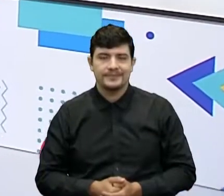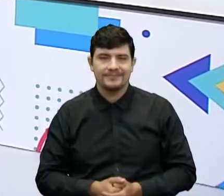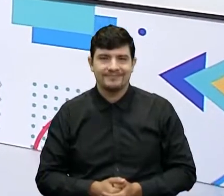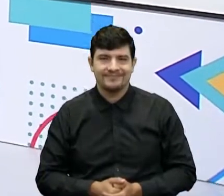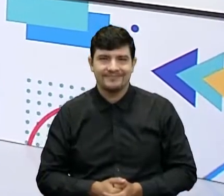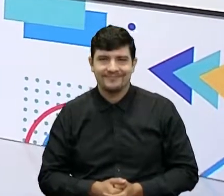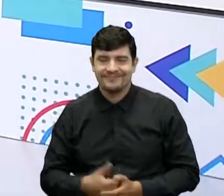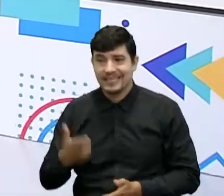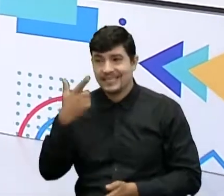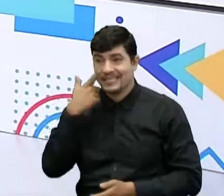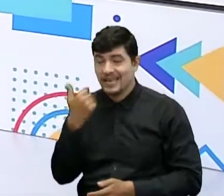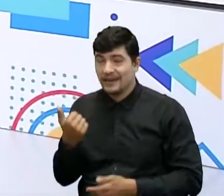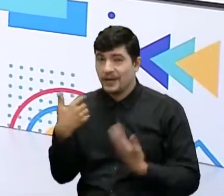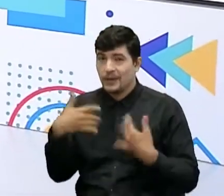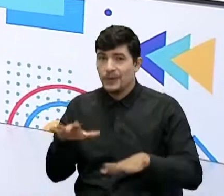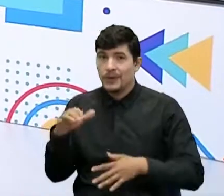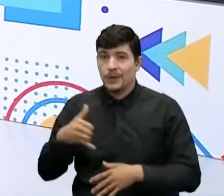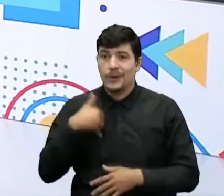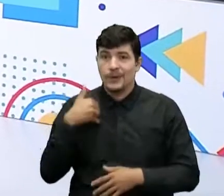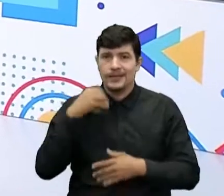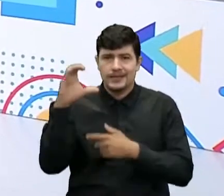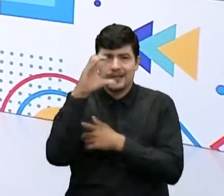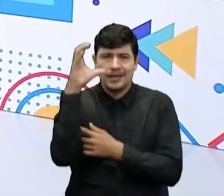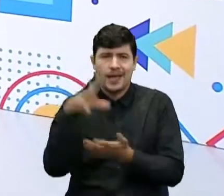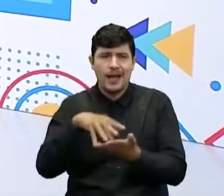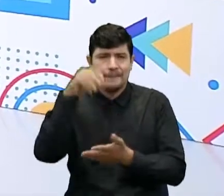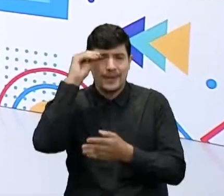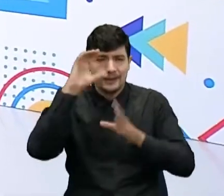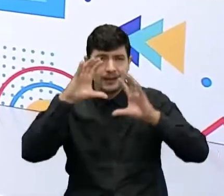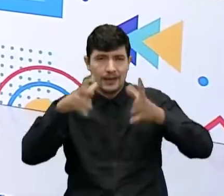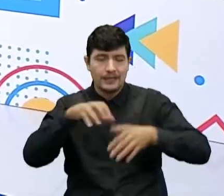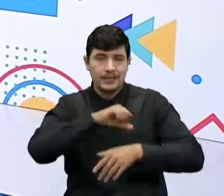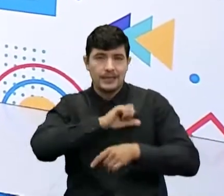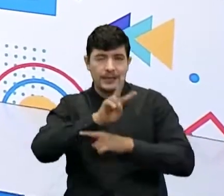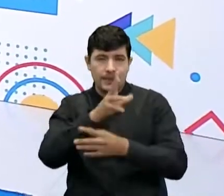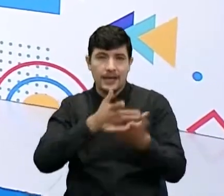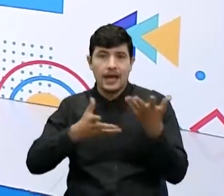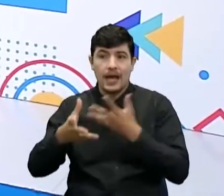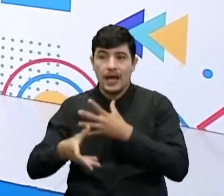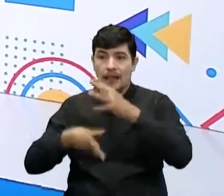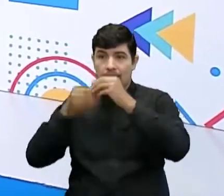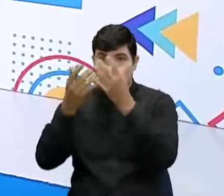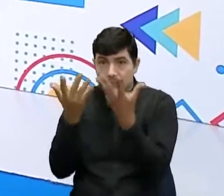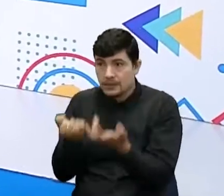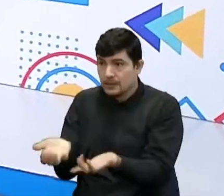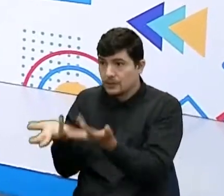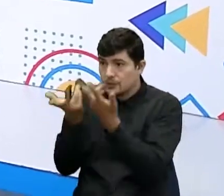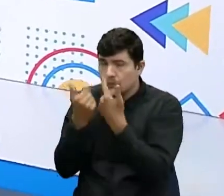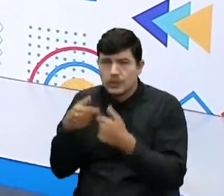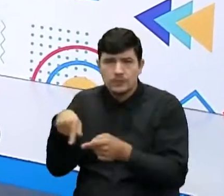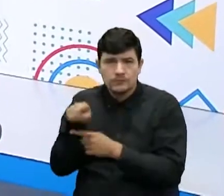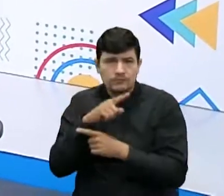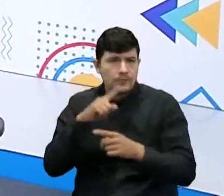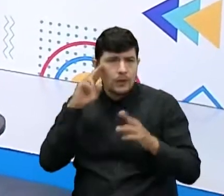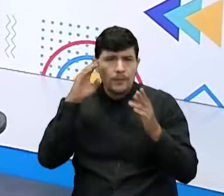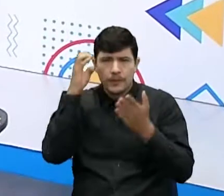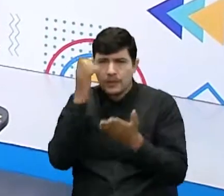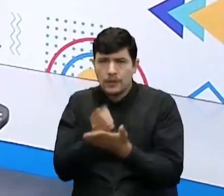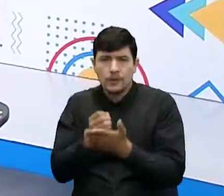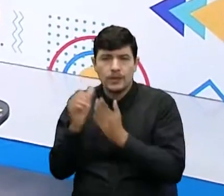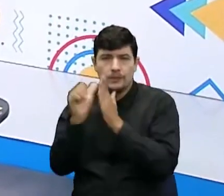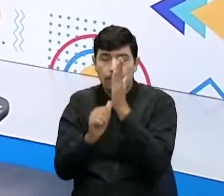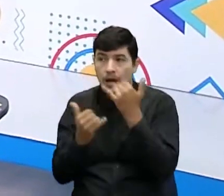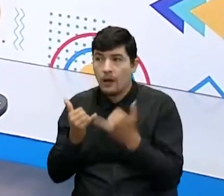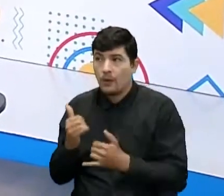Me encanta que muchos jóvenes En Colombia Estén aprendiendo Con mi clase Mi parche Y además de eso Que quieran contarnos Que les parece el programa Por eso voy a recibir Una